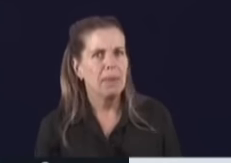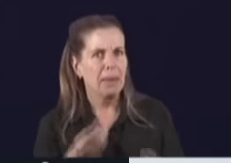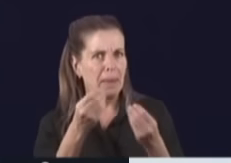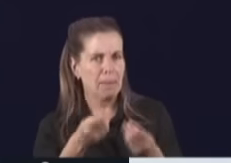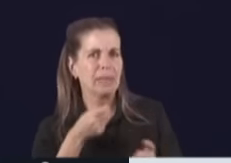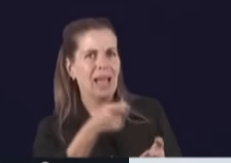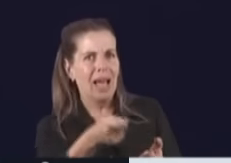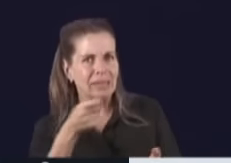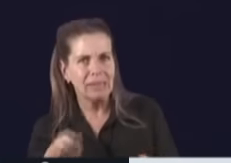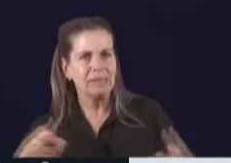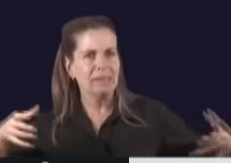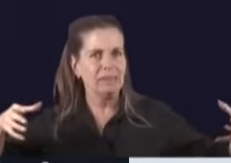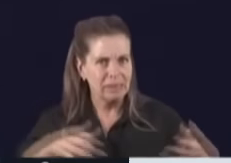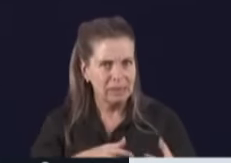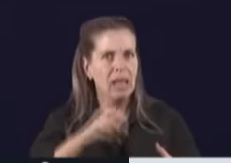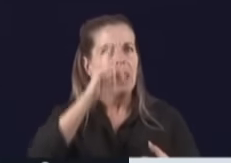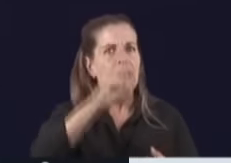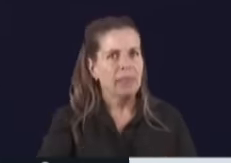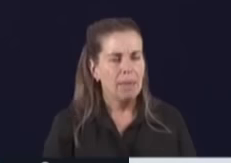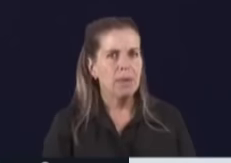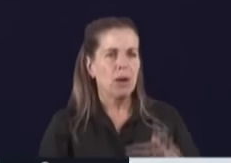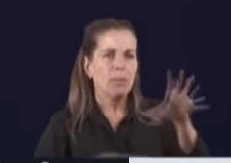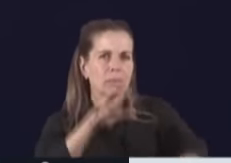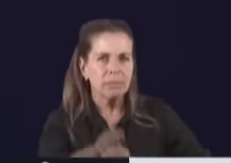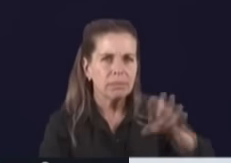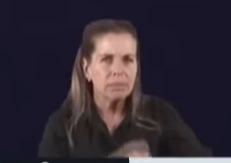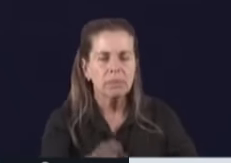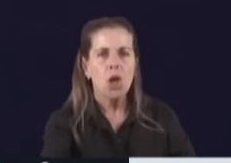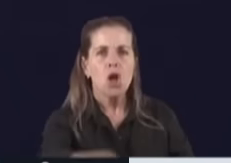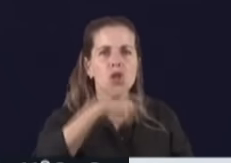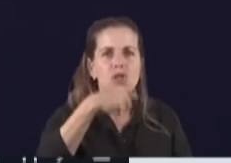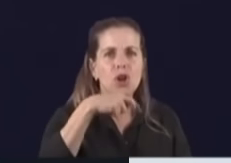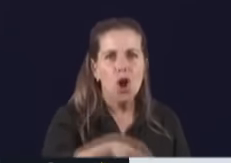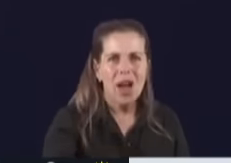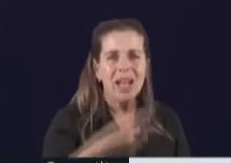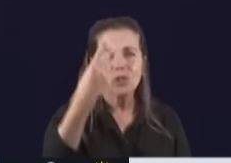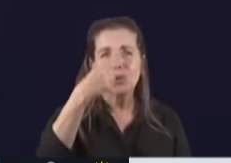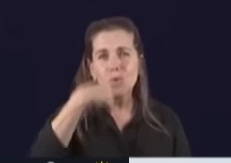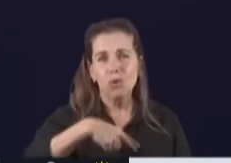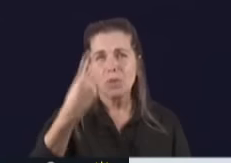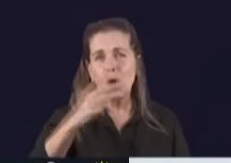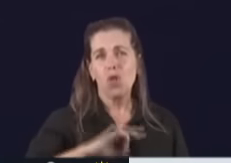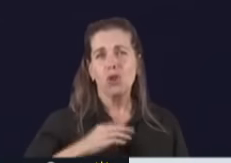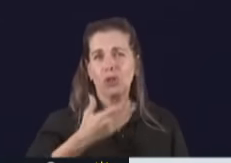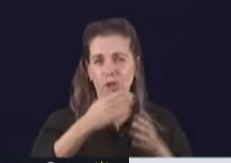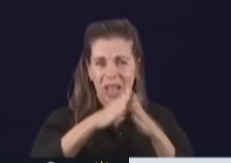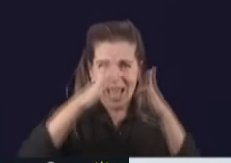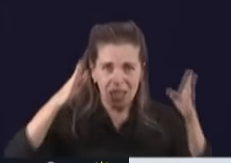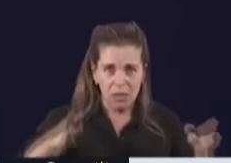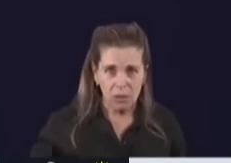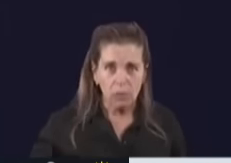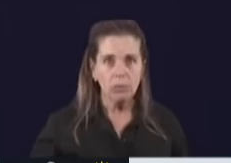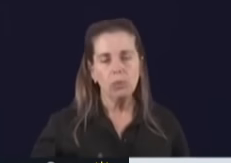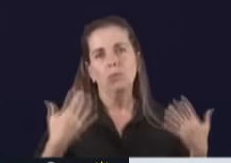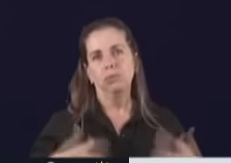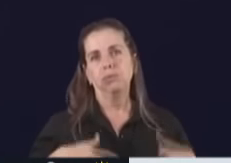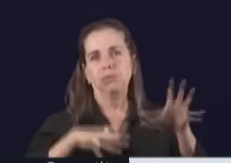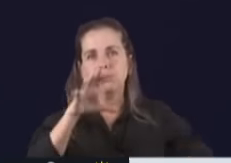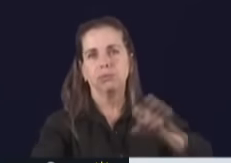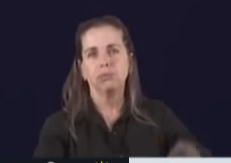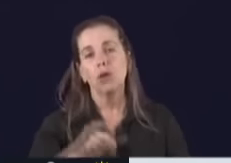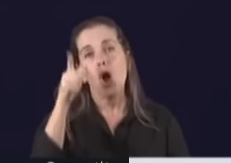vio reflejada en el récord de incautación de drogas que en los últimos 2 años alcanzó los 80.000 kilos, récord en la historia del